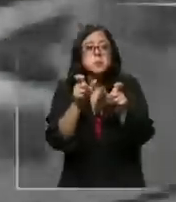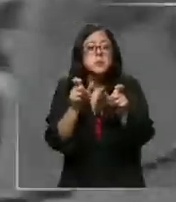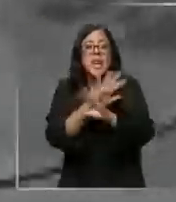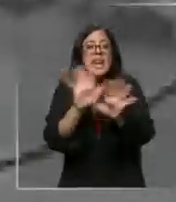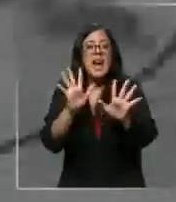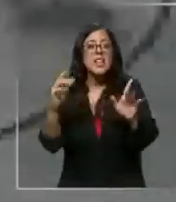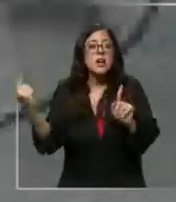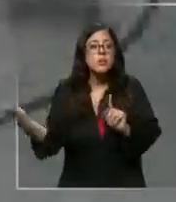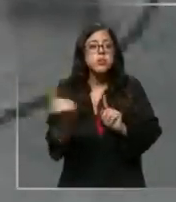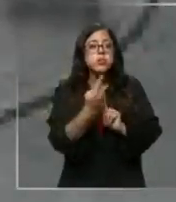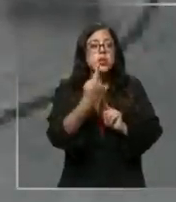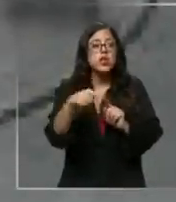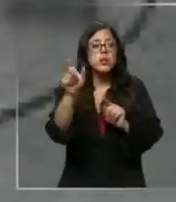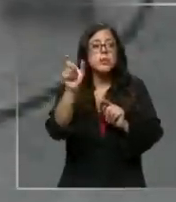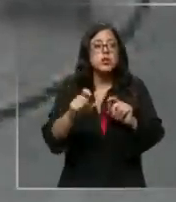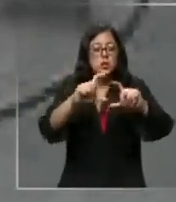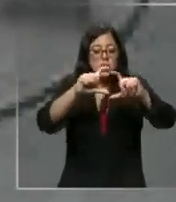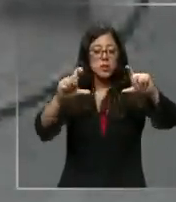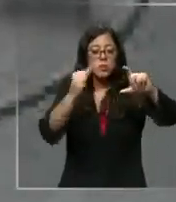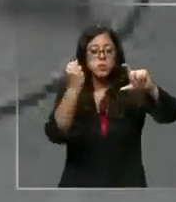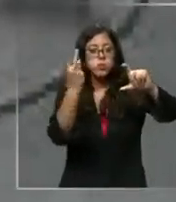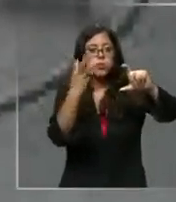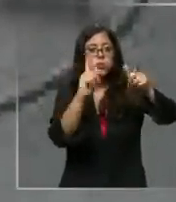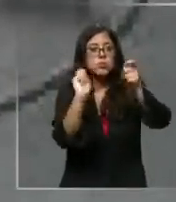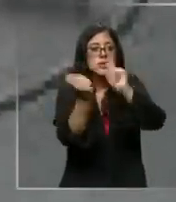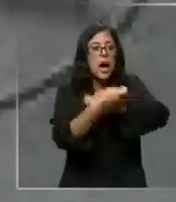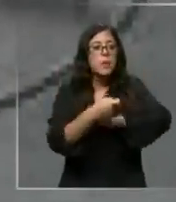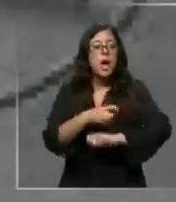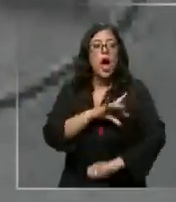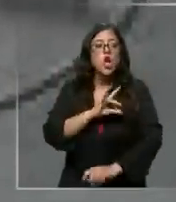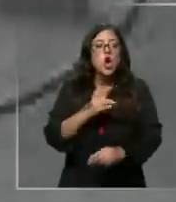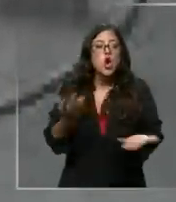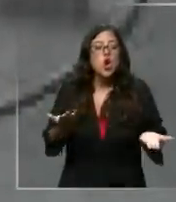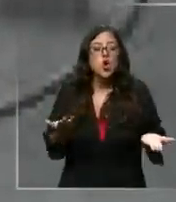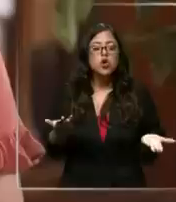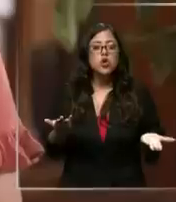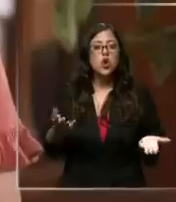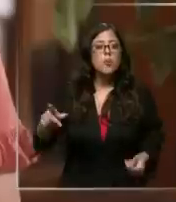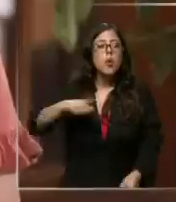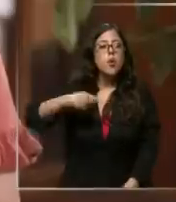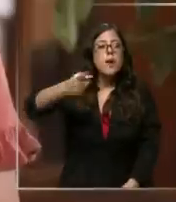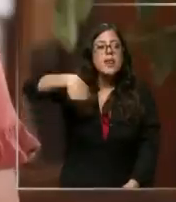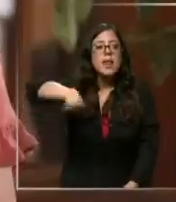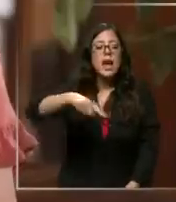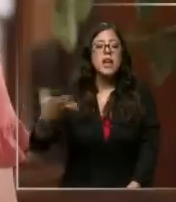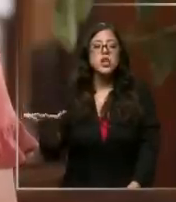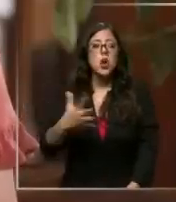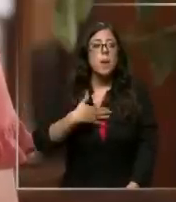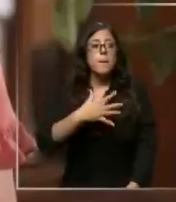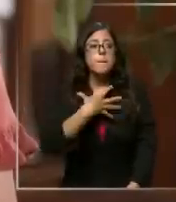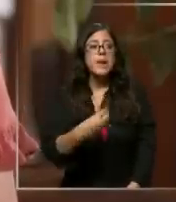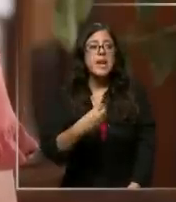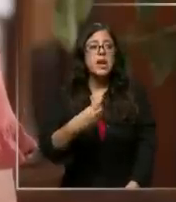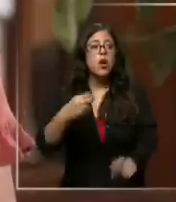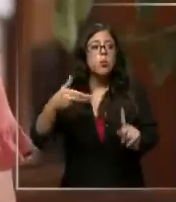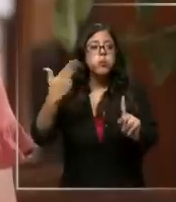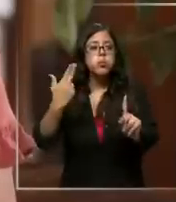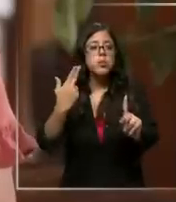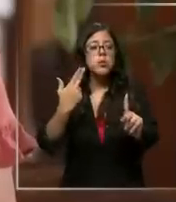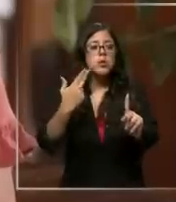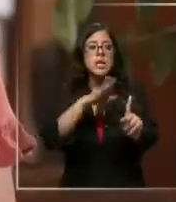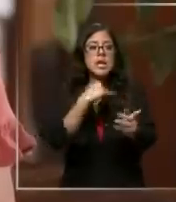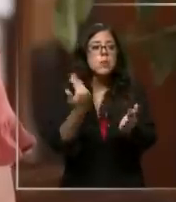que no se acerque nadie y el otro cambia la patente del automóvil es doloroso porque Imagínese por culpa de ellos mi hijo tuvo que matar una